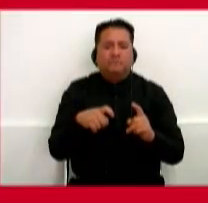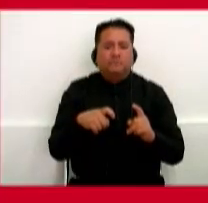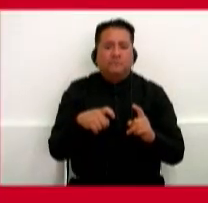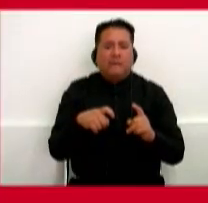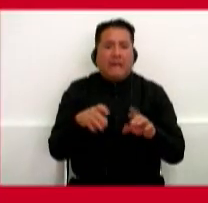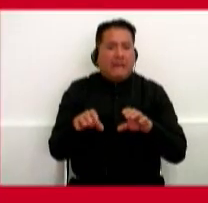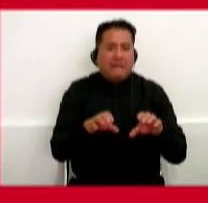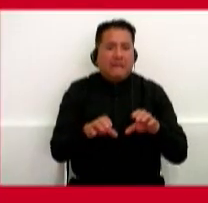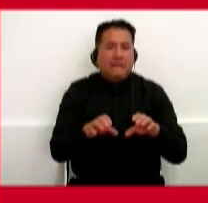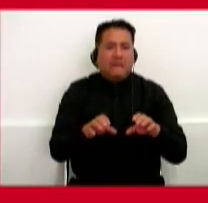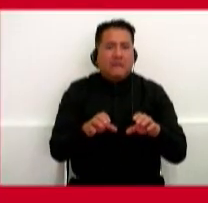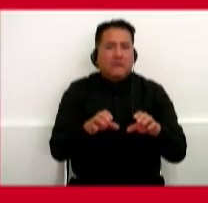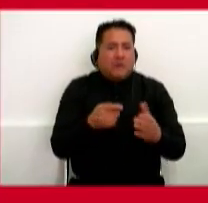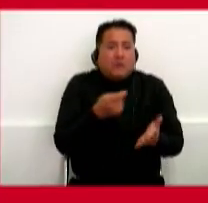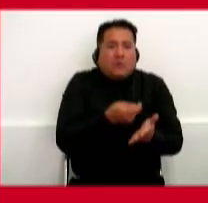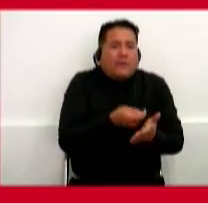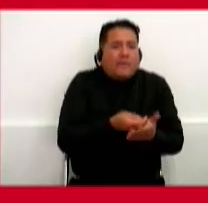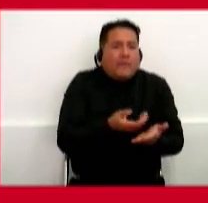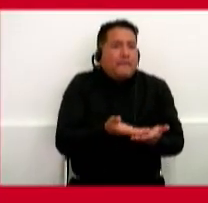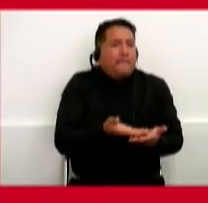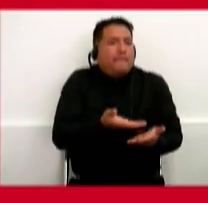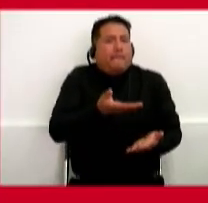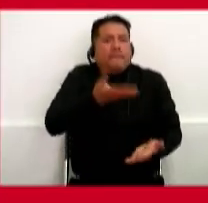carguío. Para esto